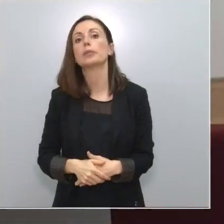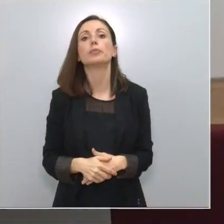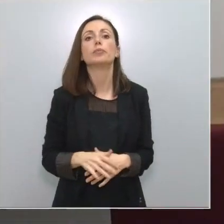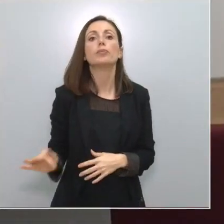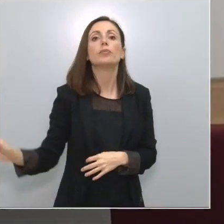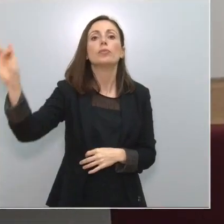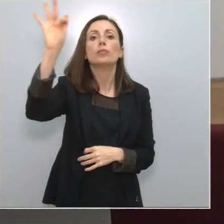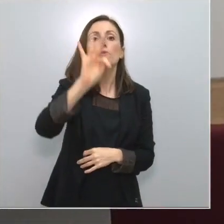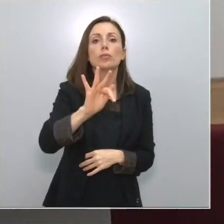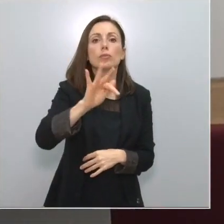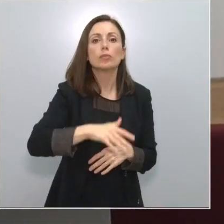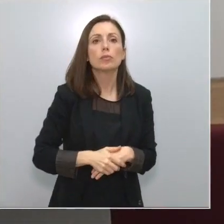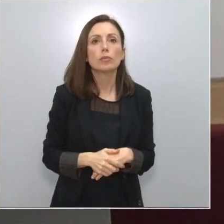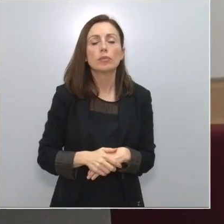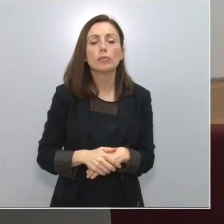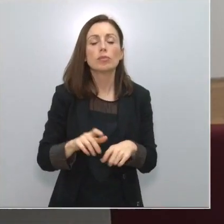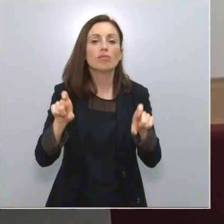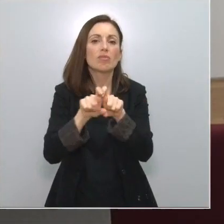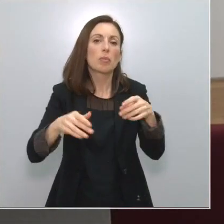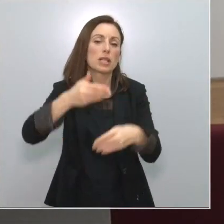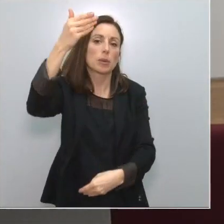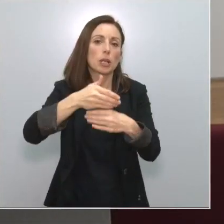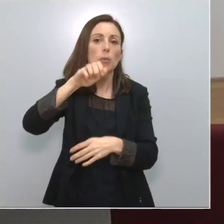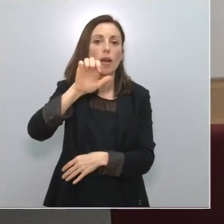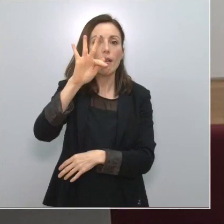Siguiente pregunta de Baldo Cortón, de la agencia EFE.